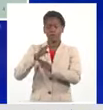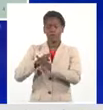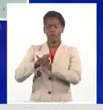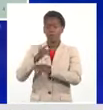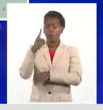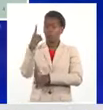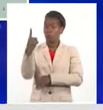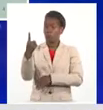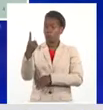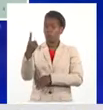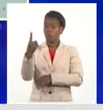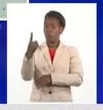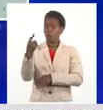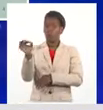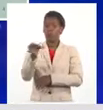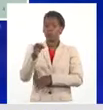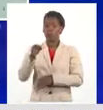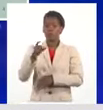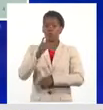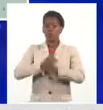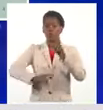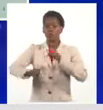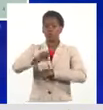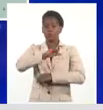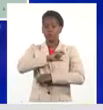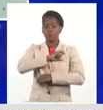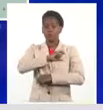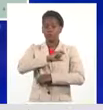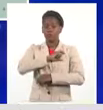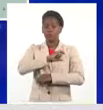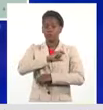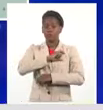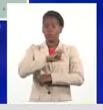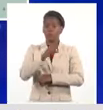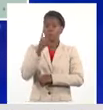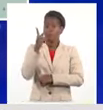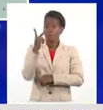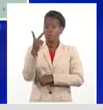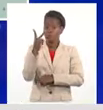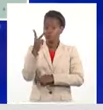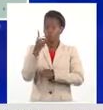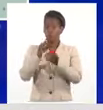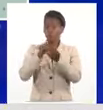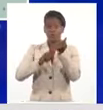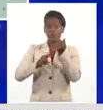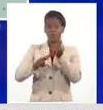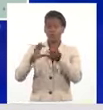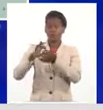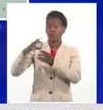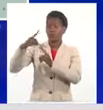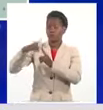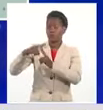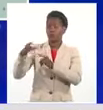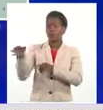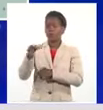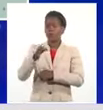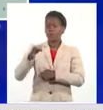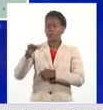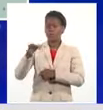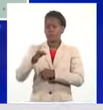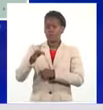municipio de Contramaestre, y los 2 casos importados de la provincia de Guantánamo, de los municipios de Imías